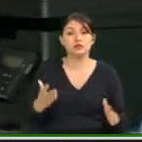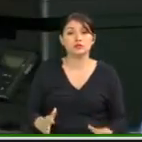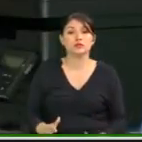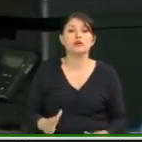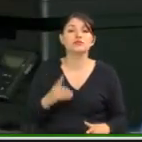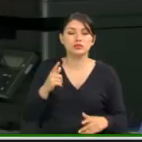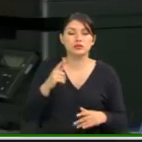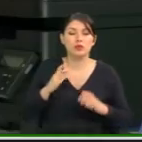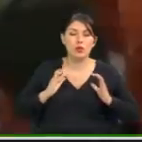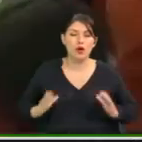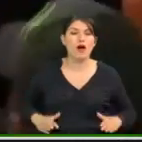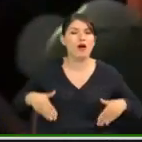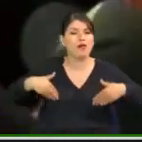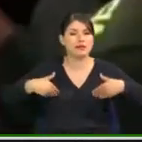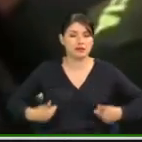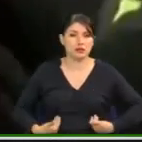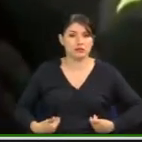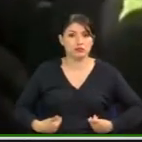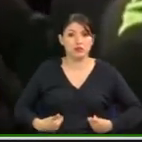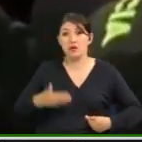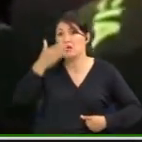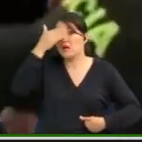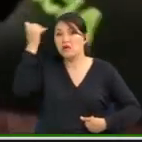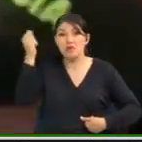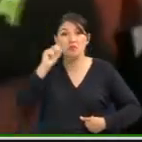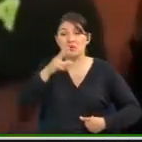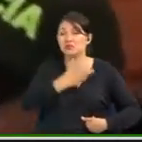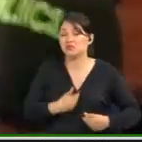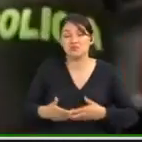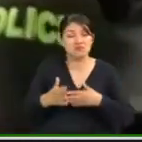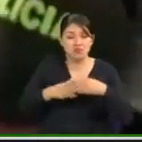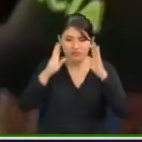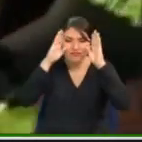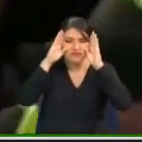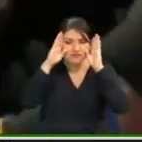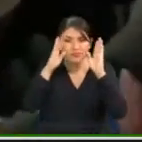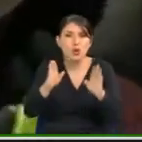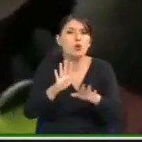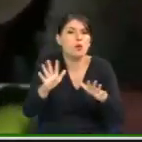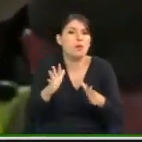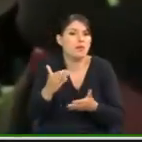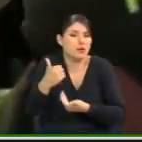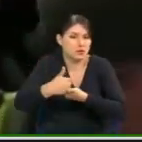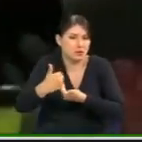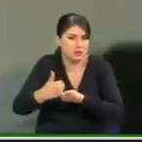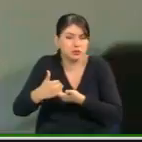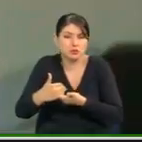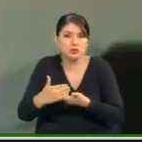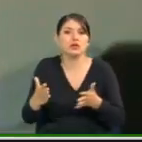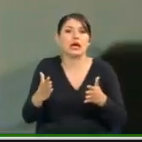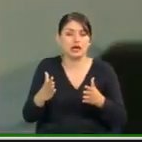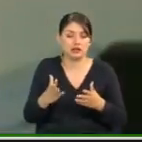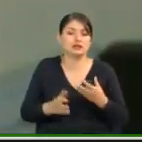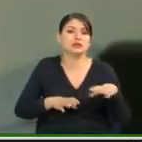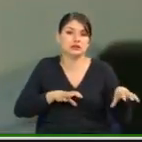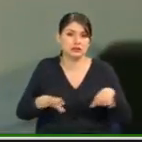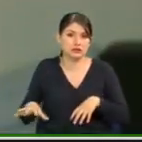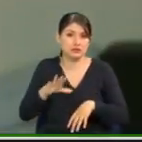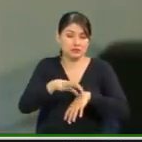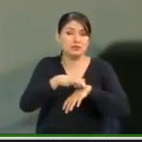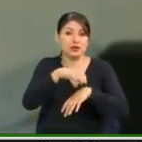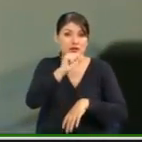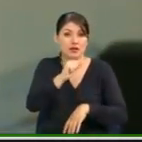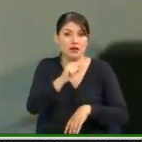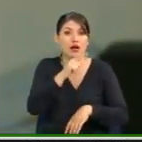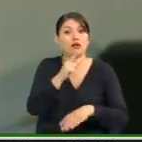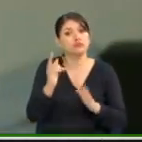el agotamiento físico. Olvidarse que era el vicepresidente y atenderlo como un paciente del común fue lo que hizo esta médico,